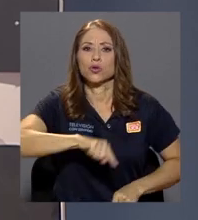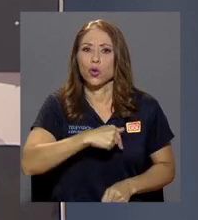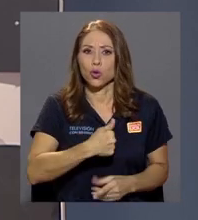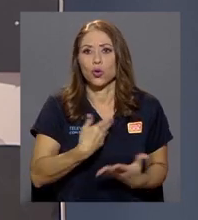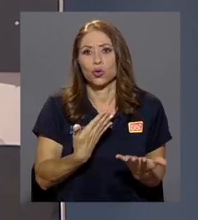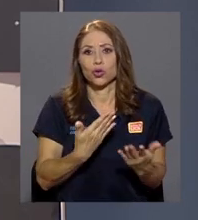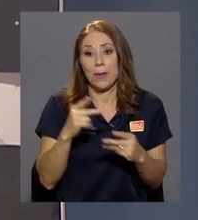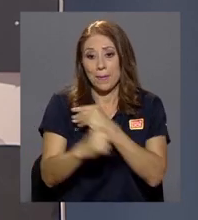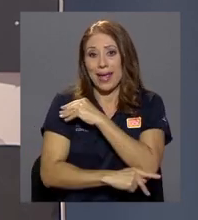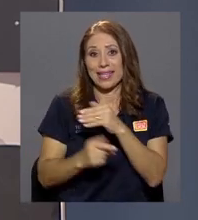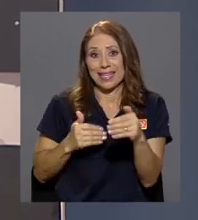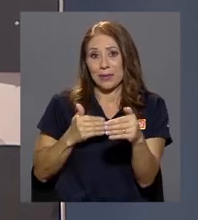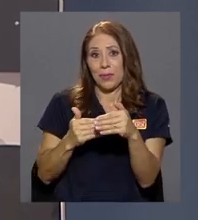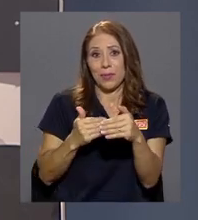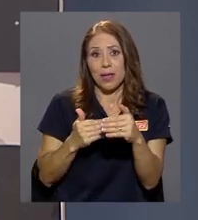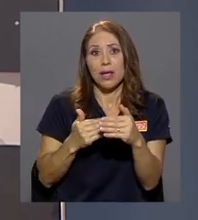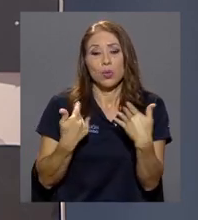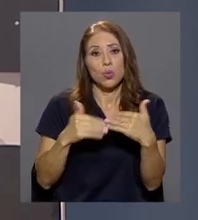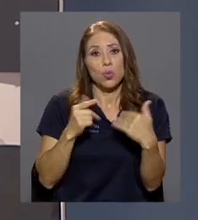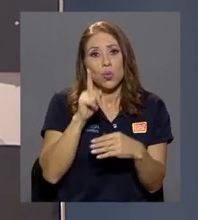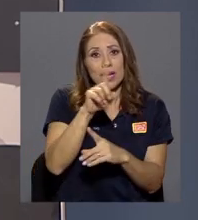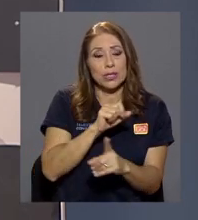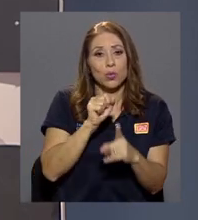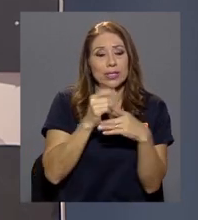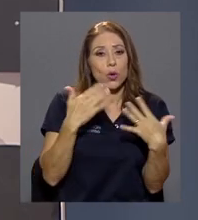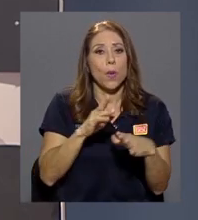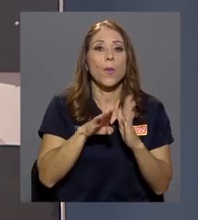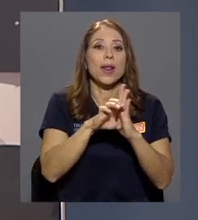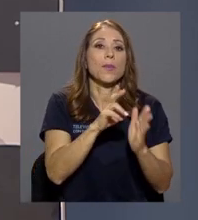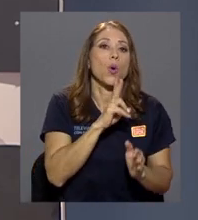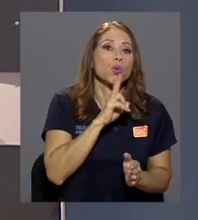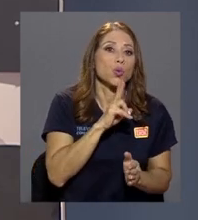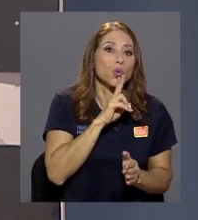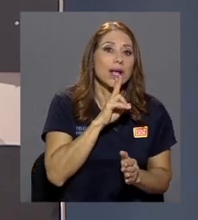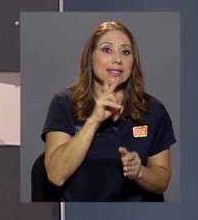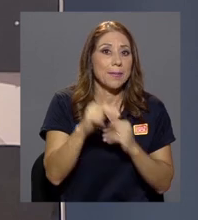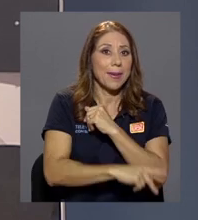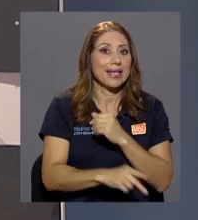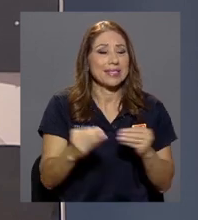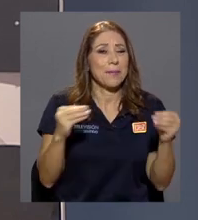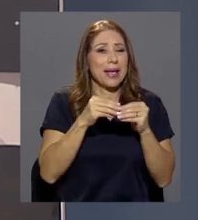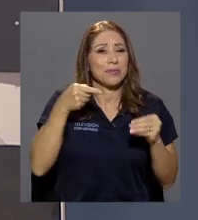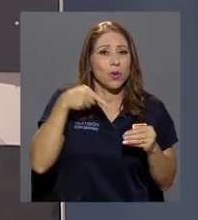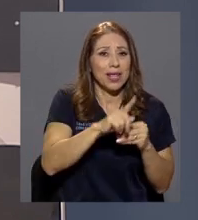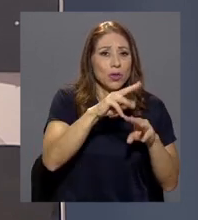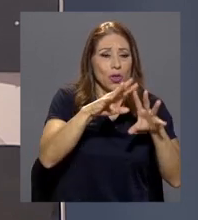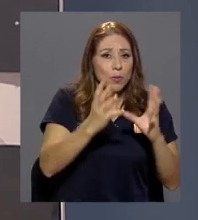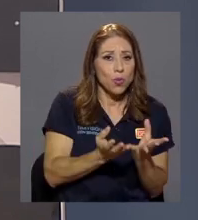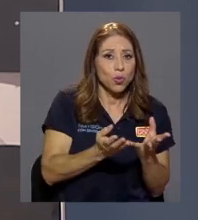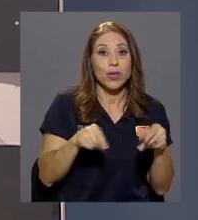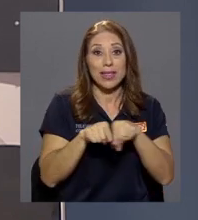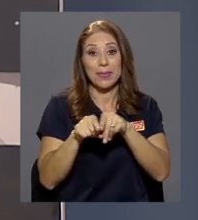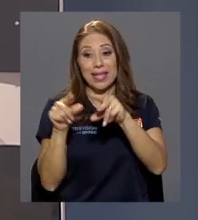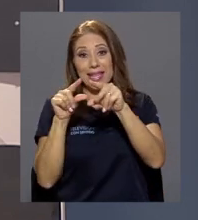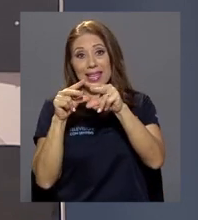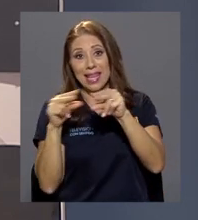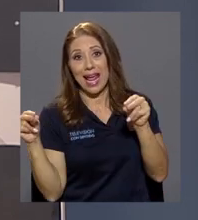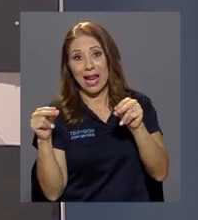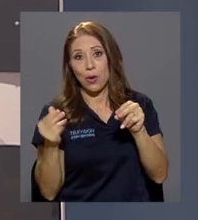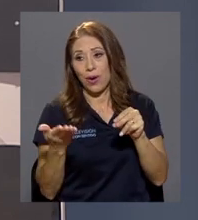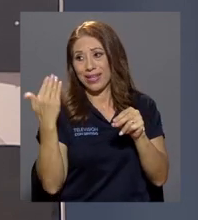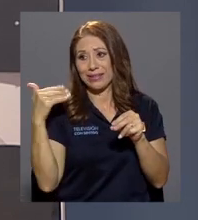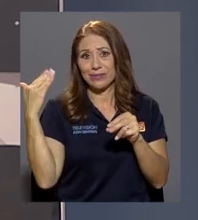realidad en nuestros países vecinos como honduras uno de los países más violentos del mundo y nicaragua que recientemente en semanas anteriores